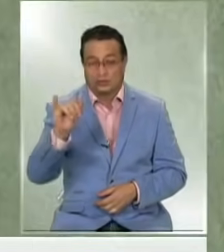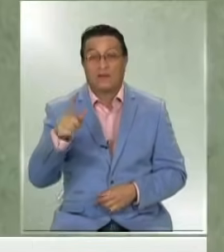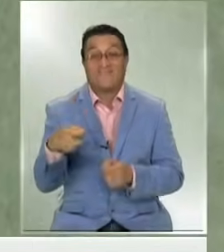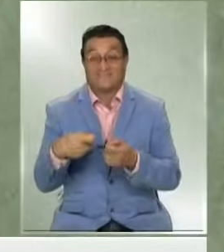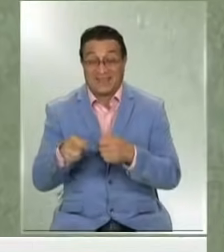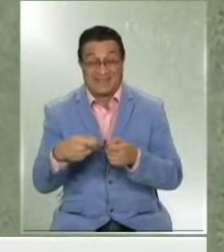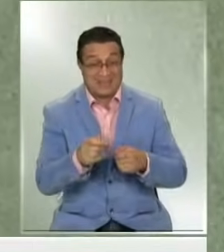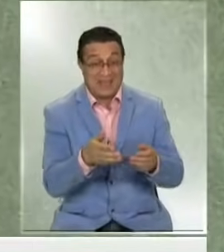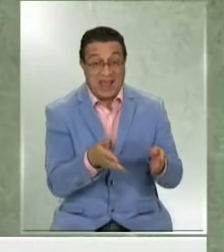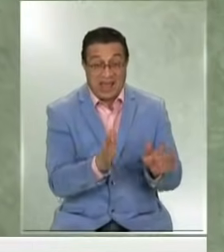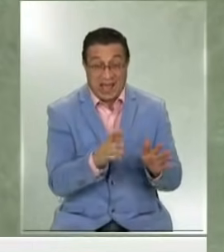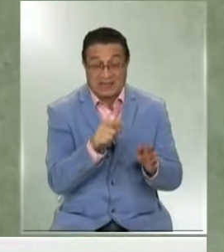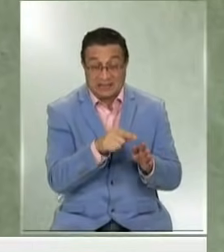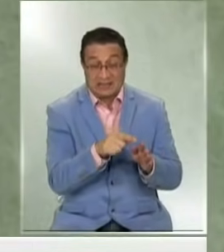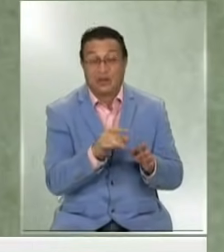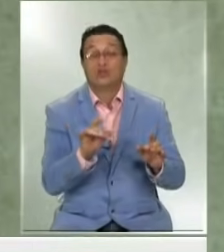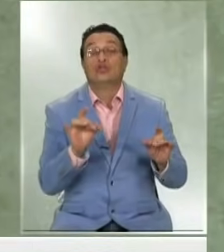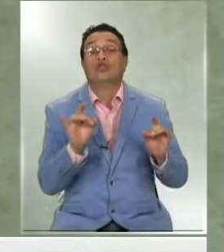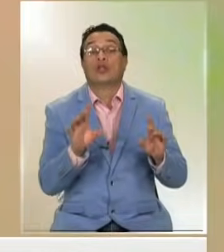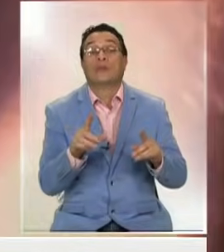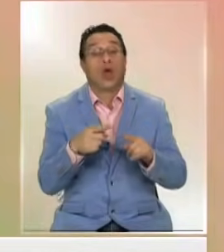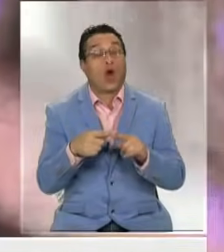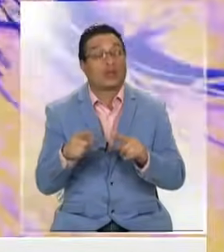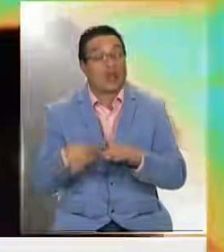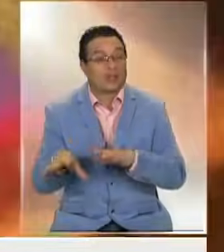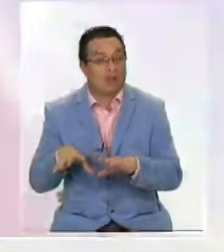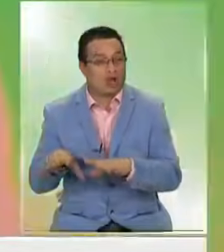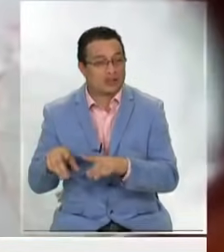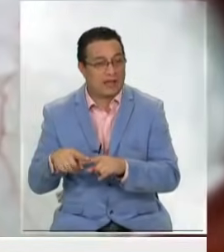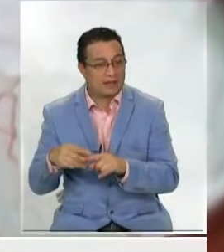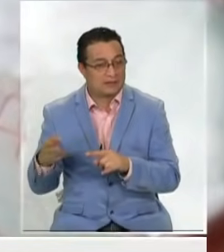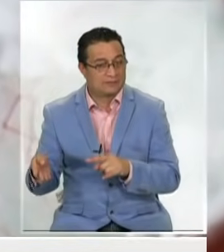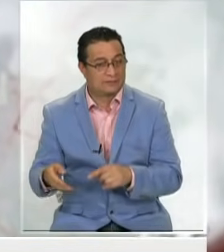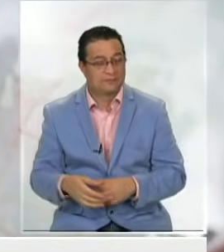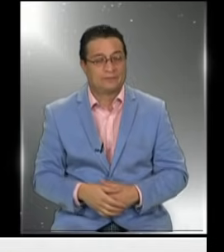en las calles es simplemente otra cosa.